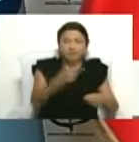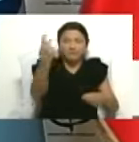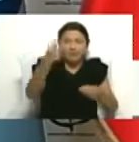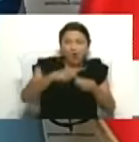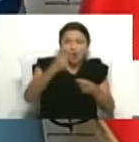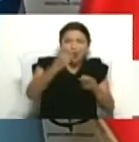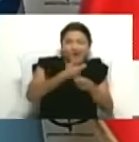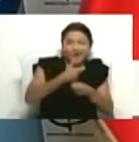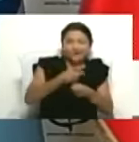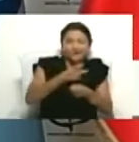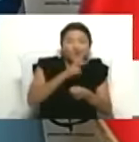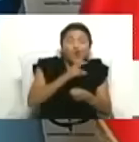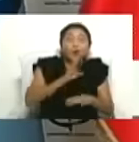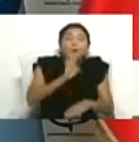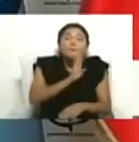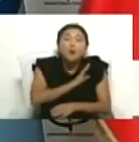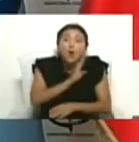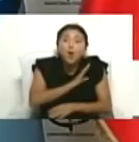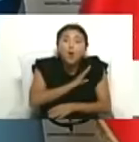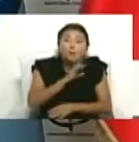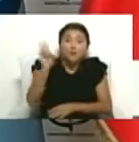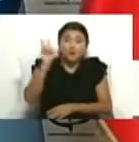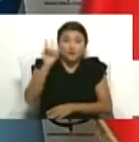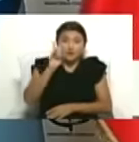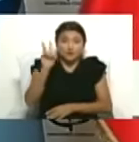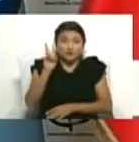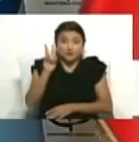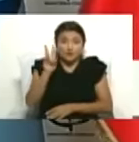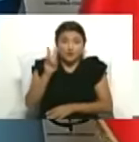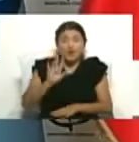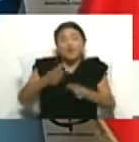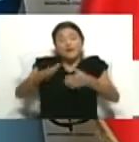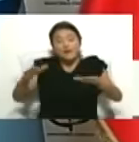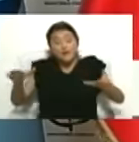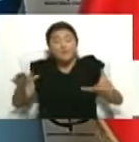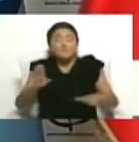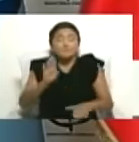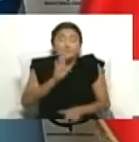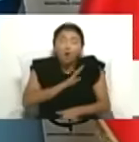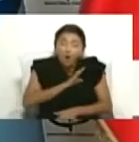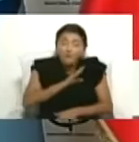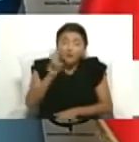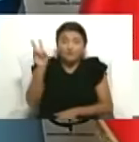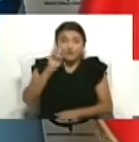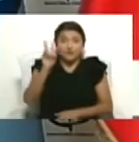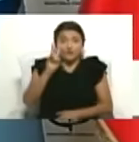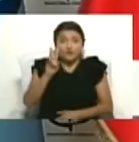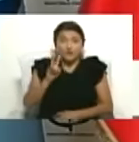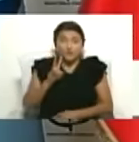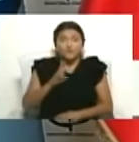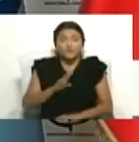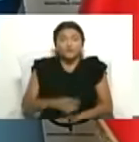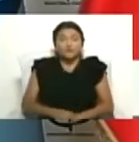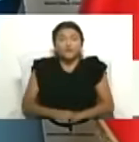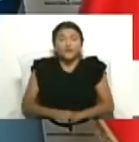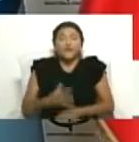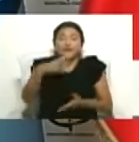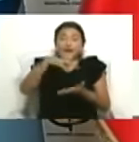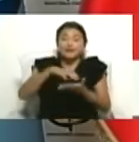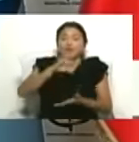Venezuela, que están en aguas venezolanas del Estado de la Guayana Esequiba